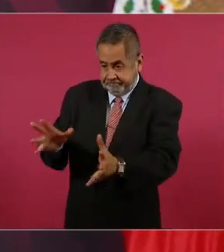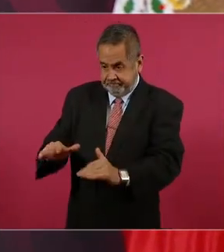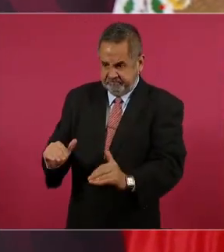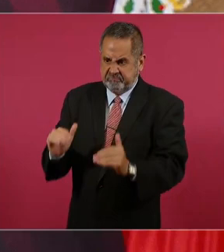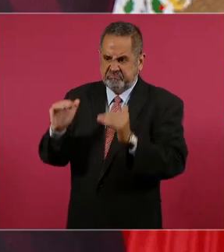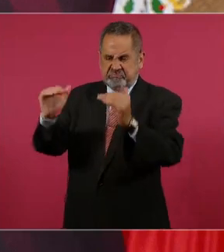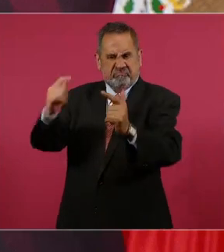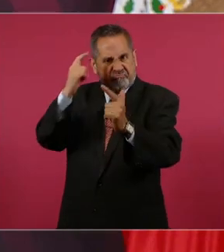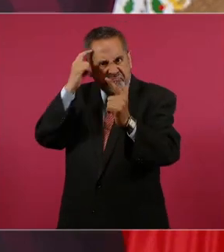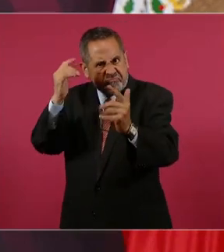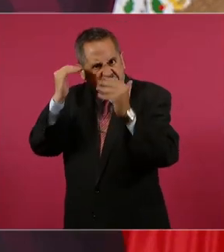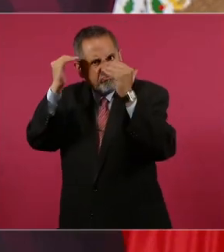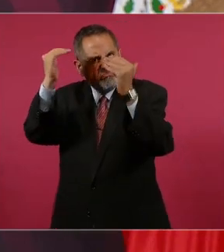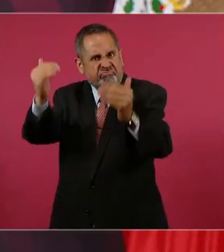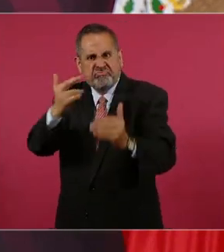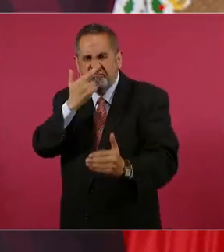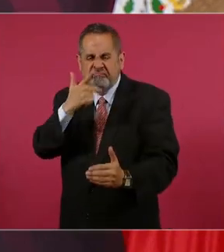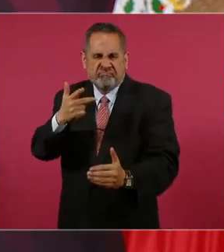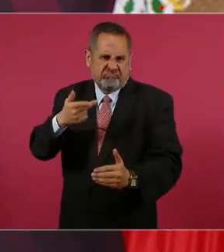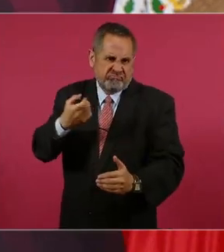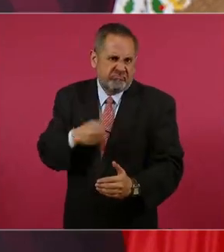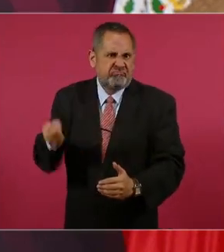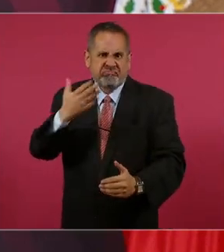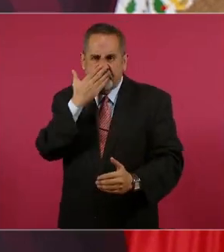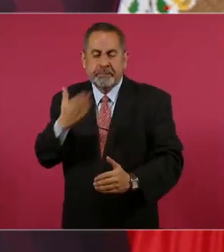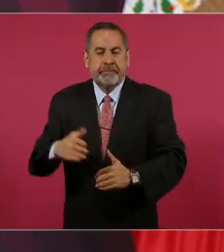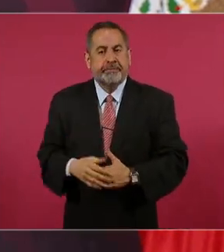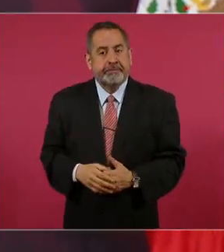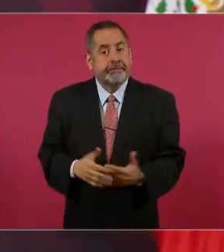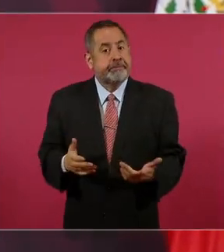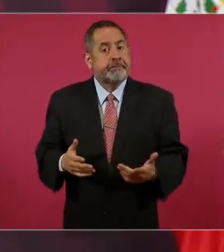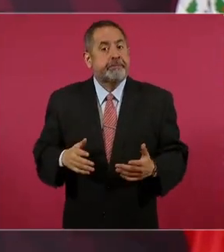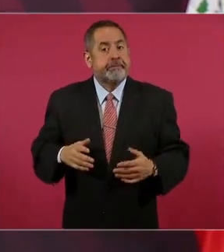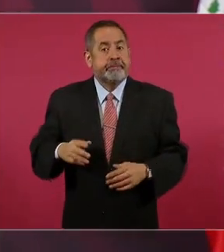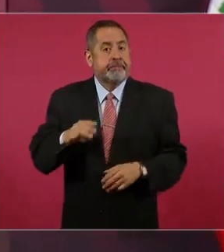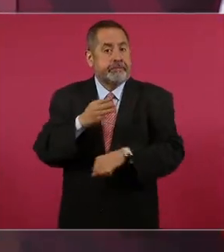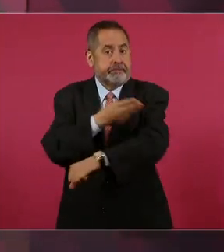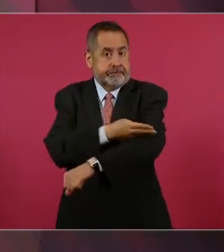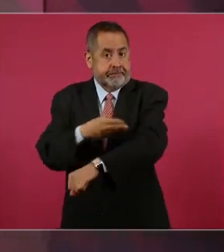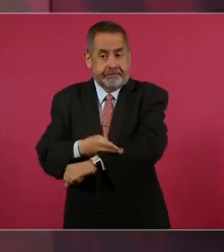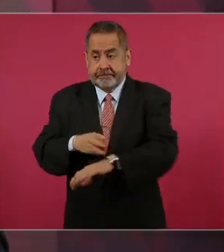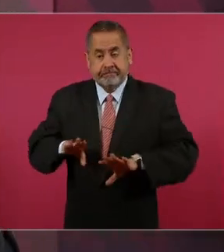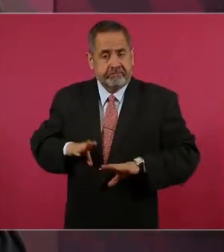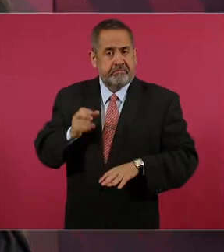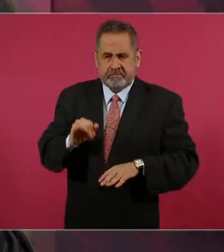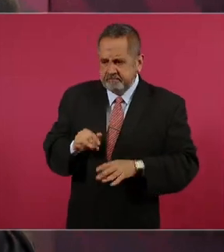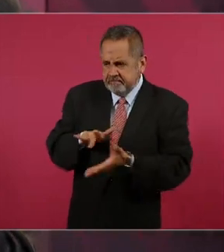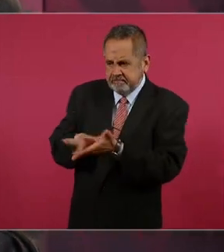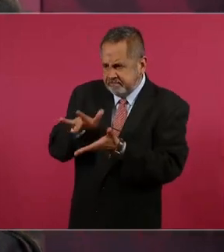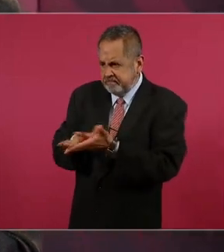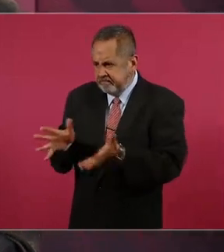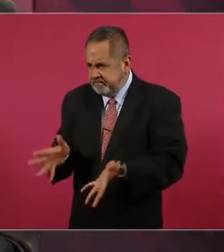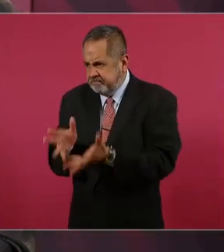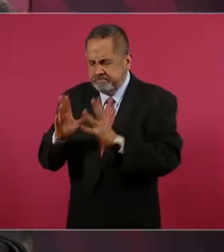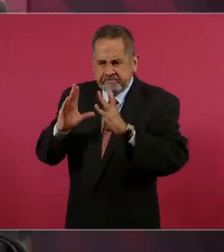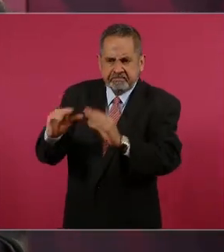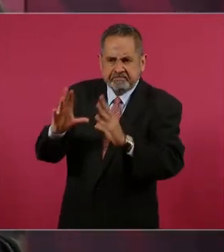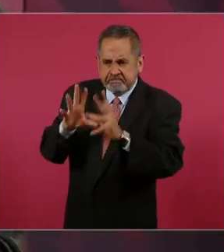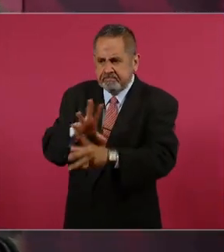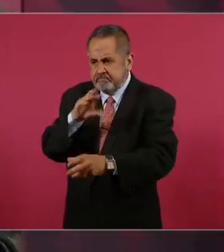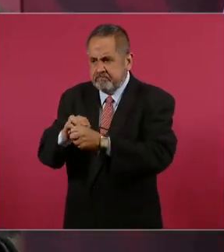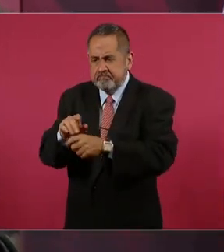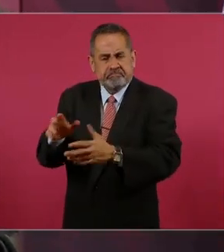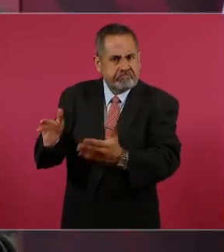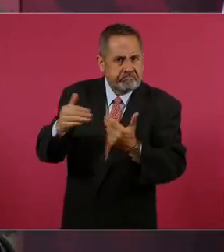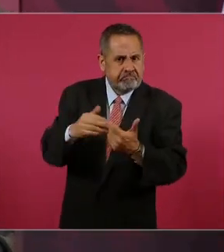su hacienda. Madero combinó esta actitud hacia sus trabajadores con la introducción de